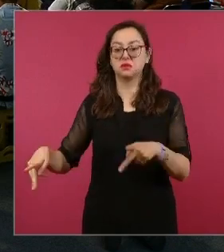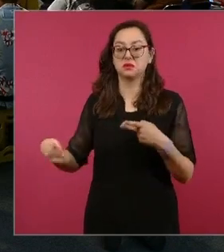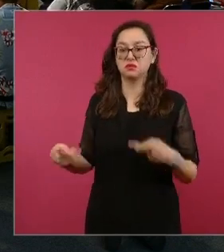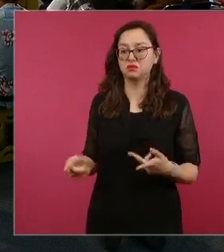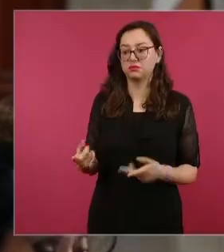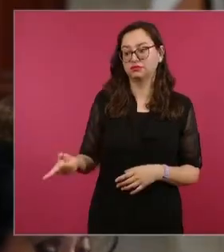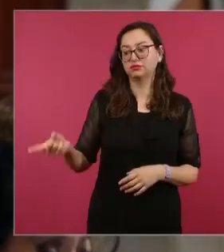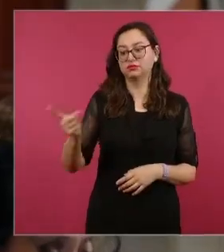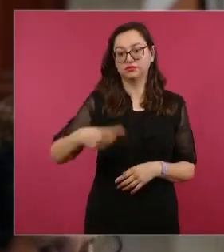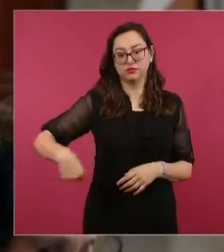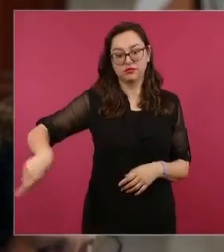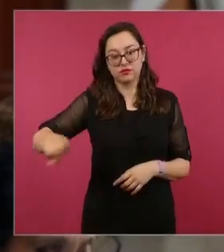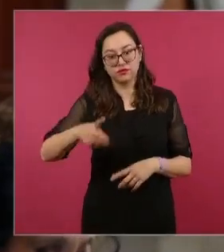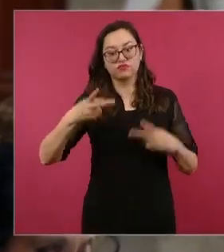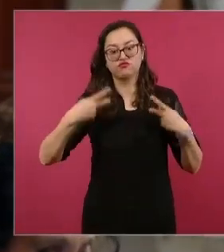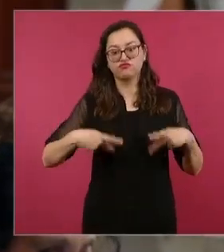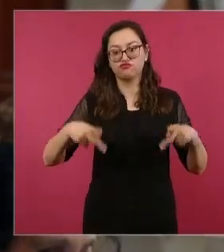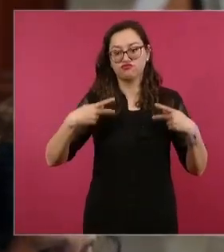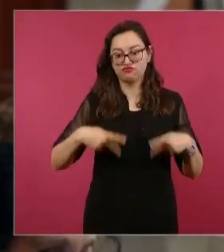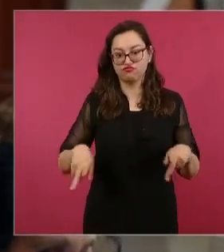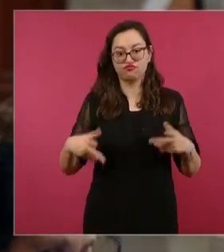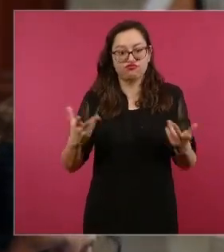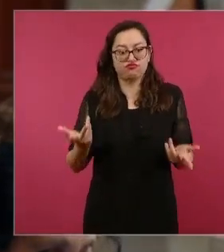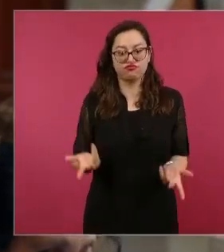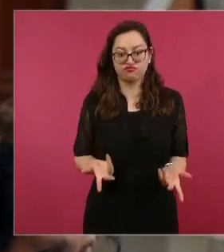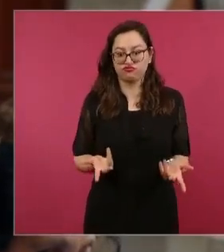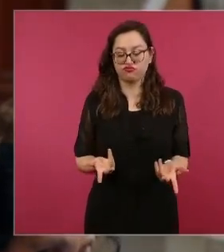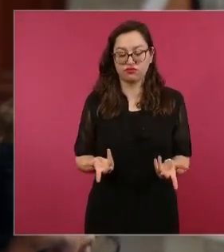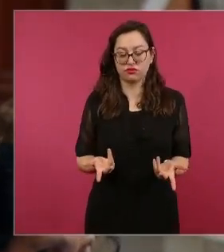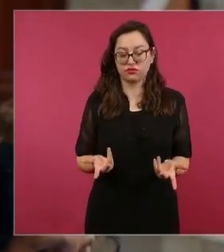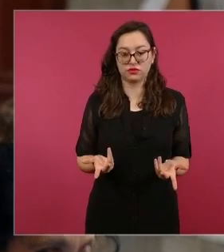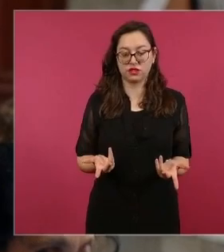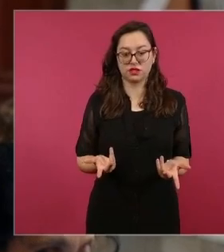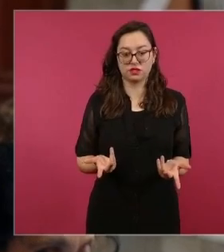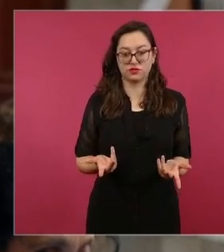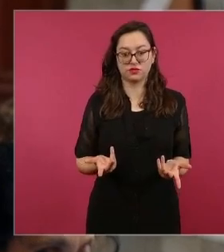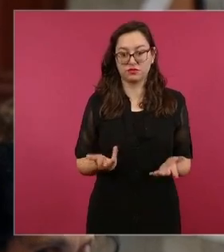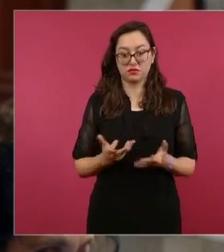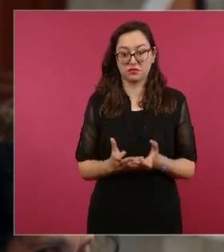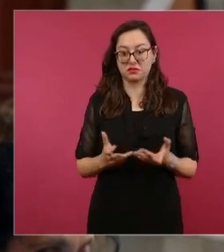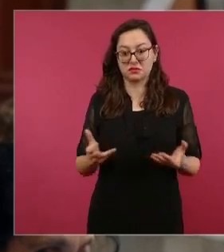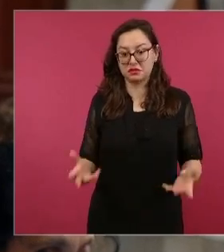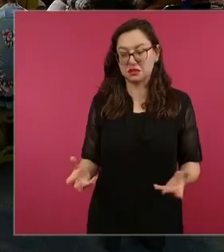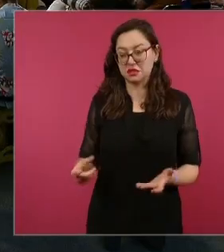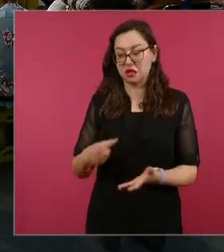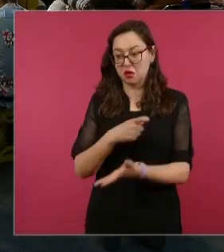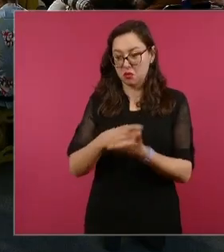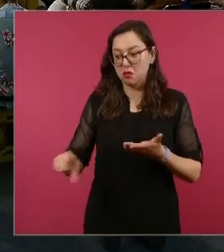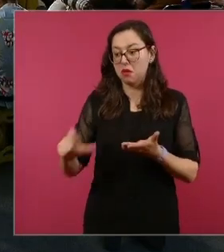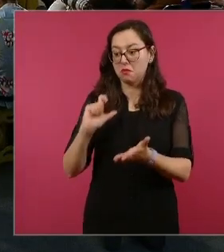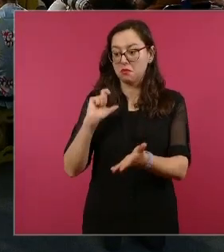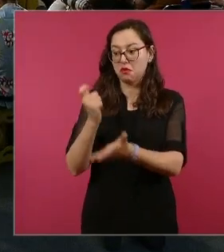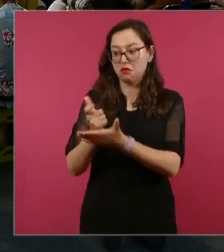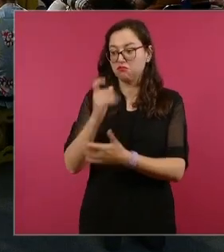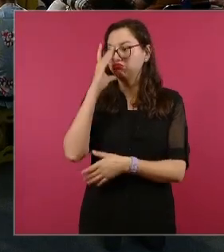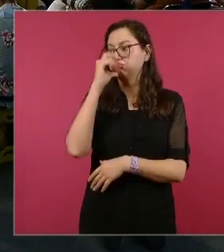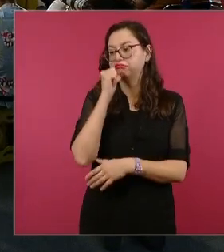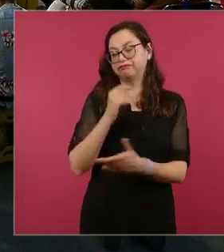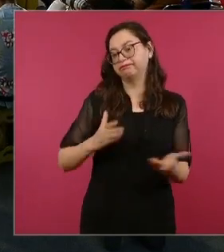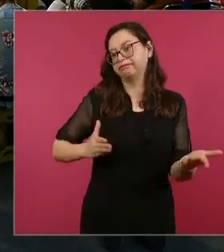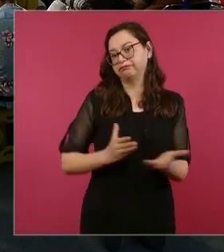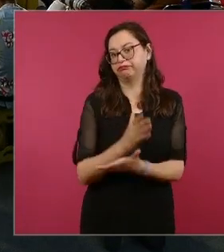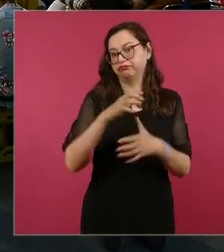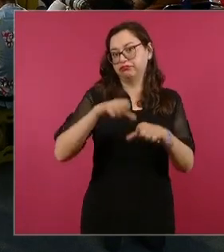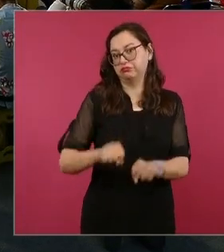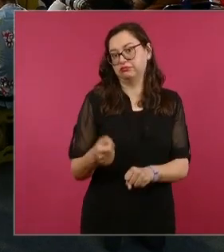esta gente pues en realidad no tiene para un pedazo de tierra. Entonces, saber su opinión, saber